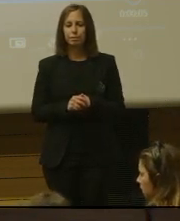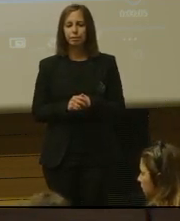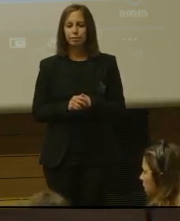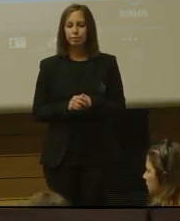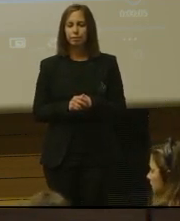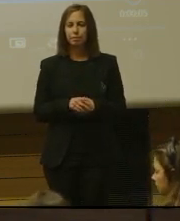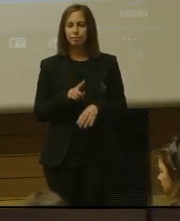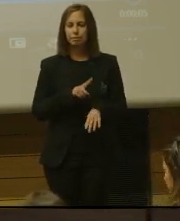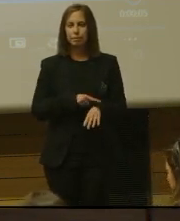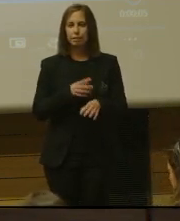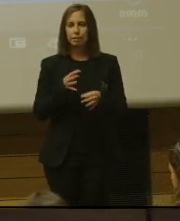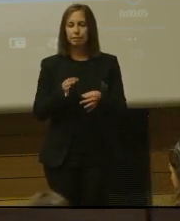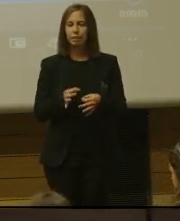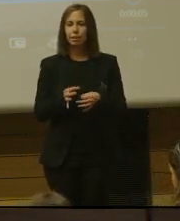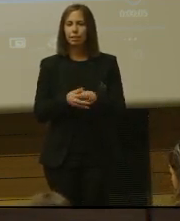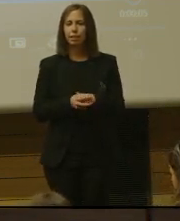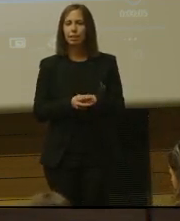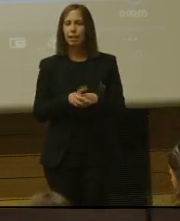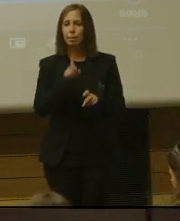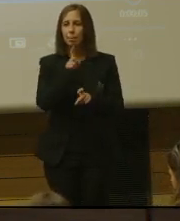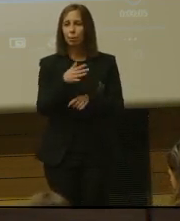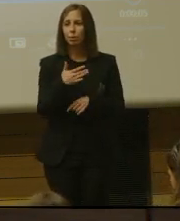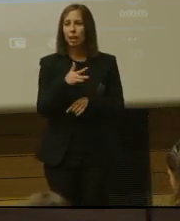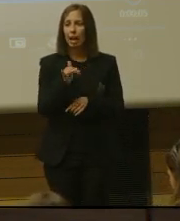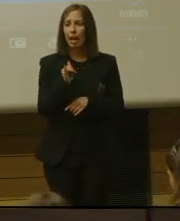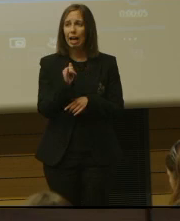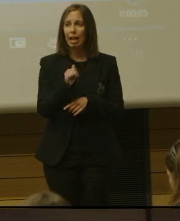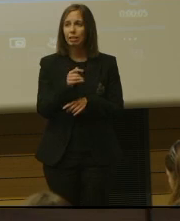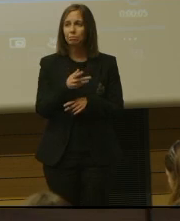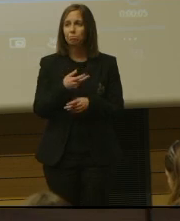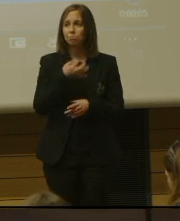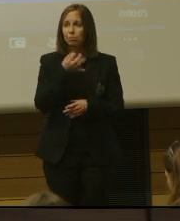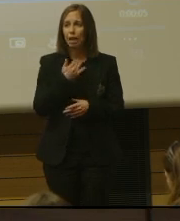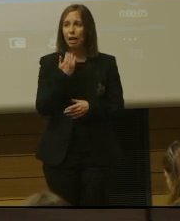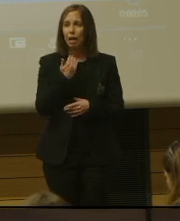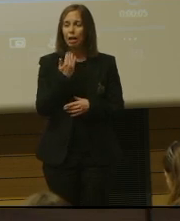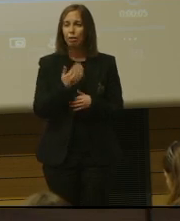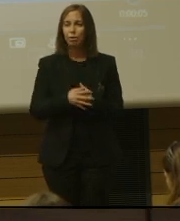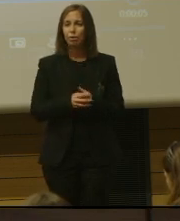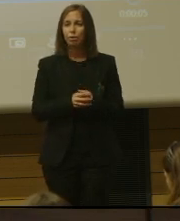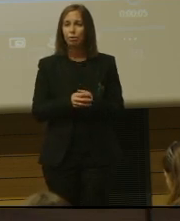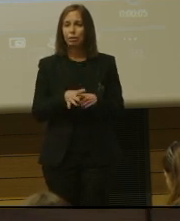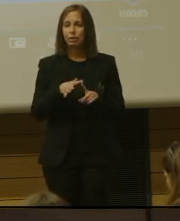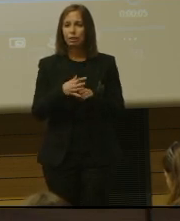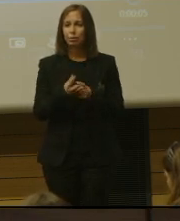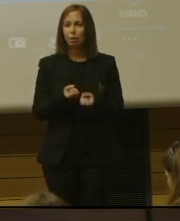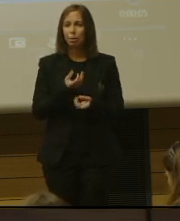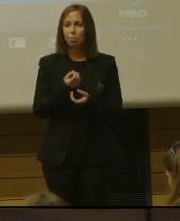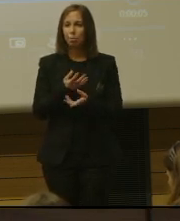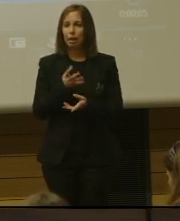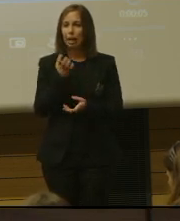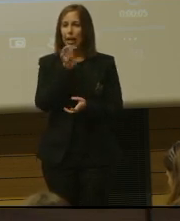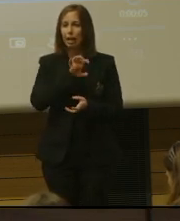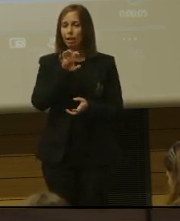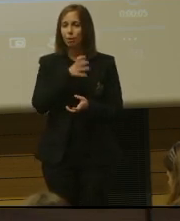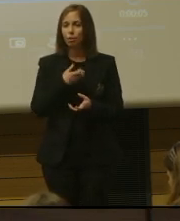Estamos en hora, no sé si hay alguna pregunta o alguna intervención o queréis comentar alguna situación, alguna anécdota.